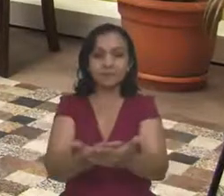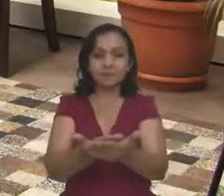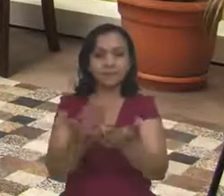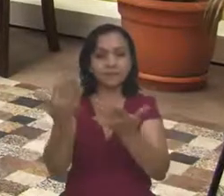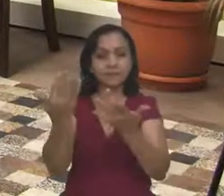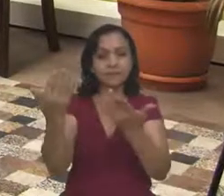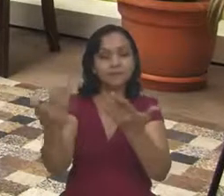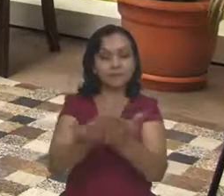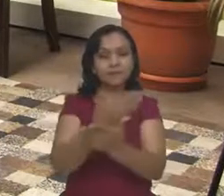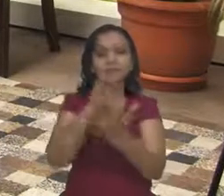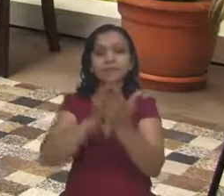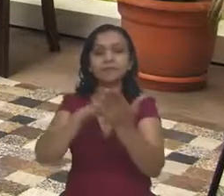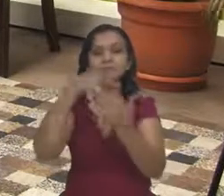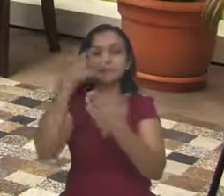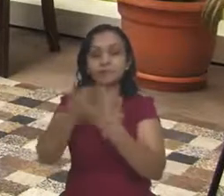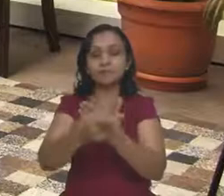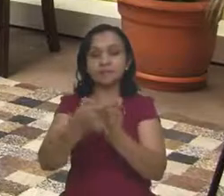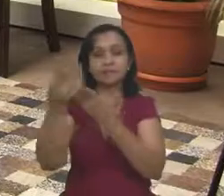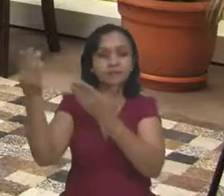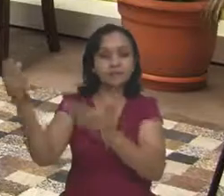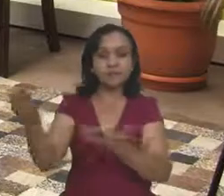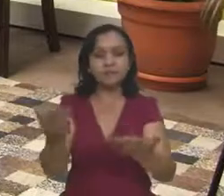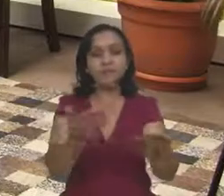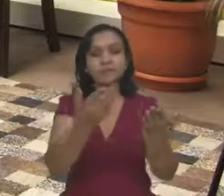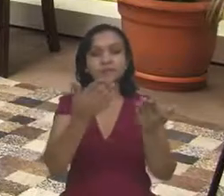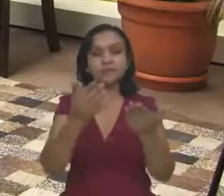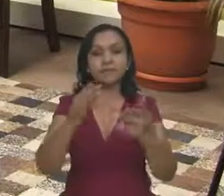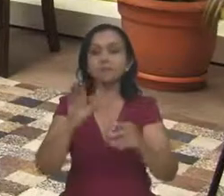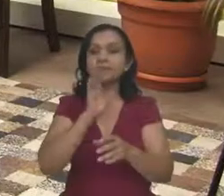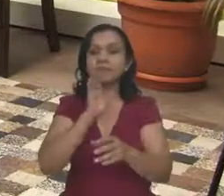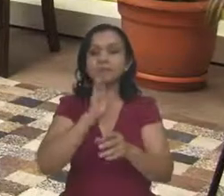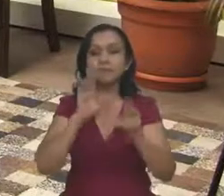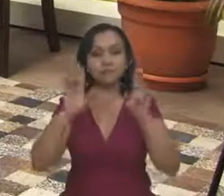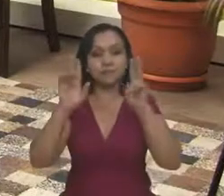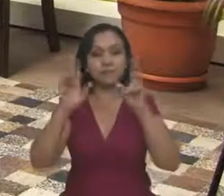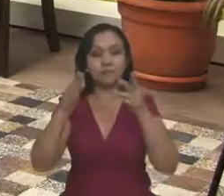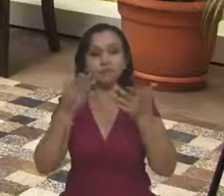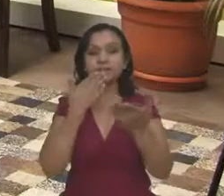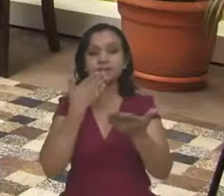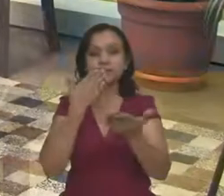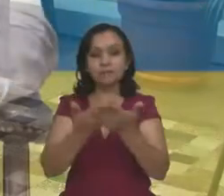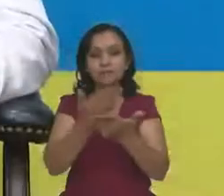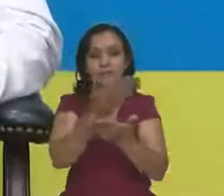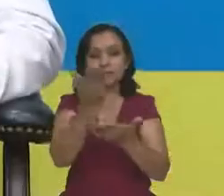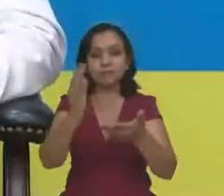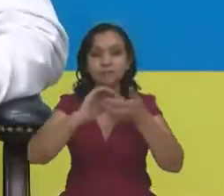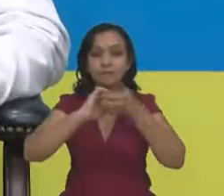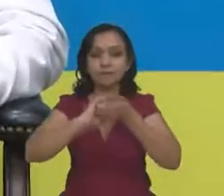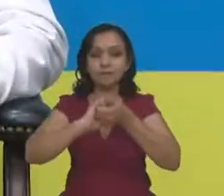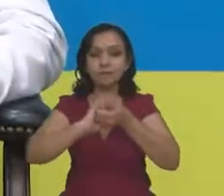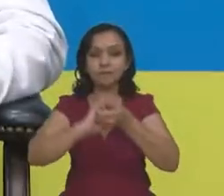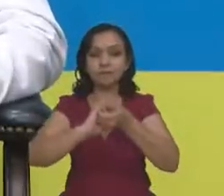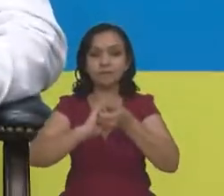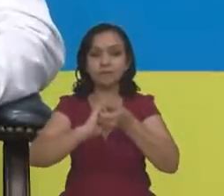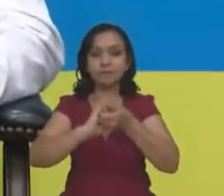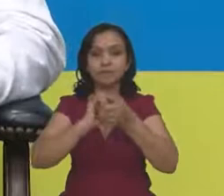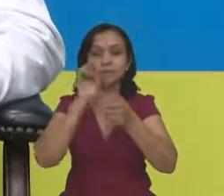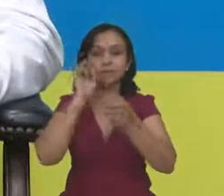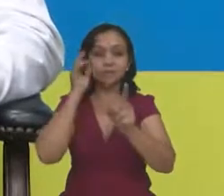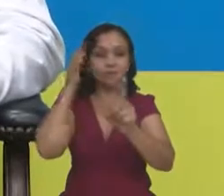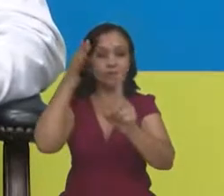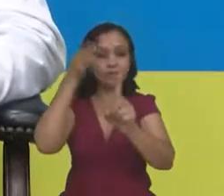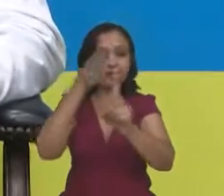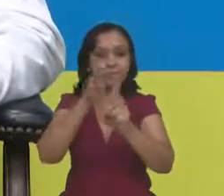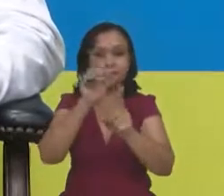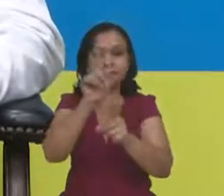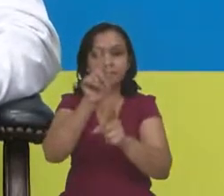esperamos en otra ocasión. Siempre va a ser bienvenido para hablar de estos temas de salud. Le agradecemos también a usted, amigo televidente, de su fiel sintonía. Le invitamos